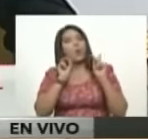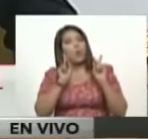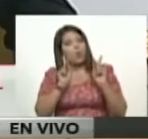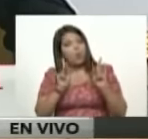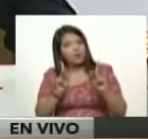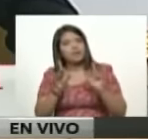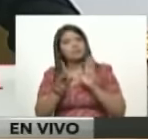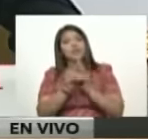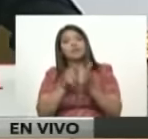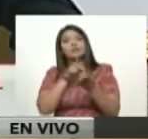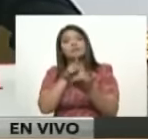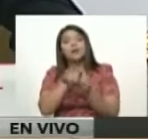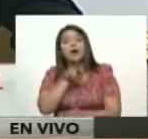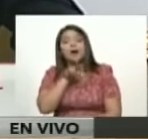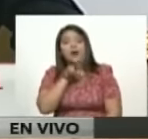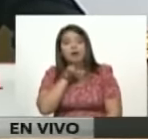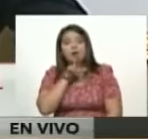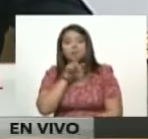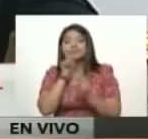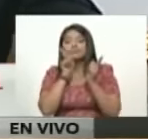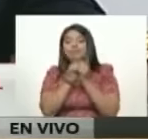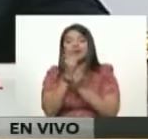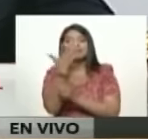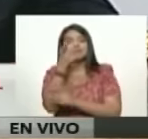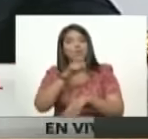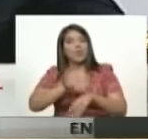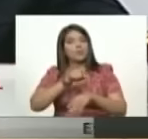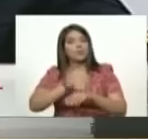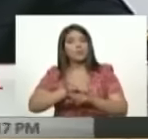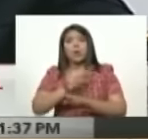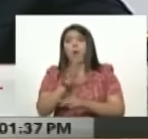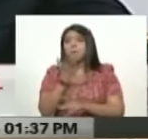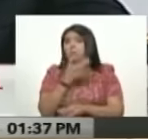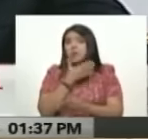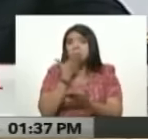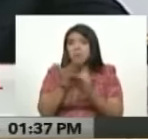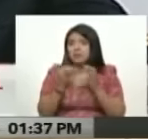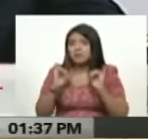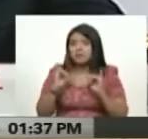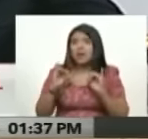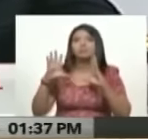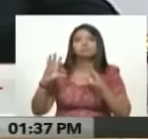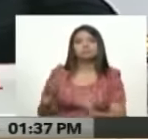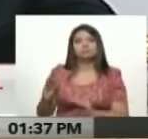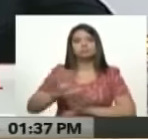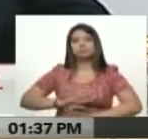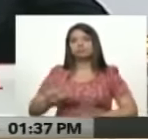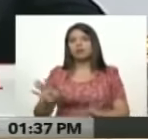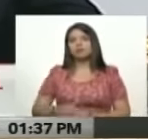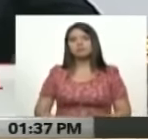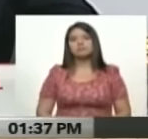el derecho de palabra máximo por 5 minutos. Si no propone, le voy a quitar el derecho de palabra.